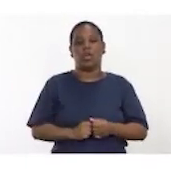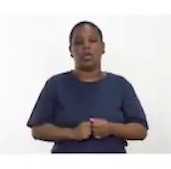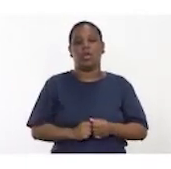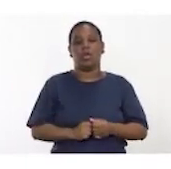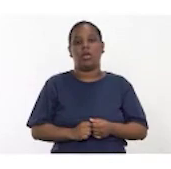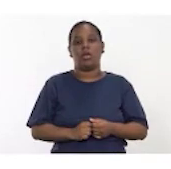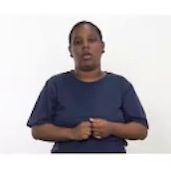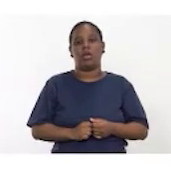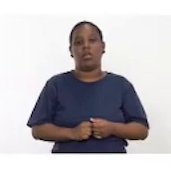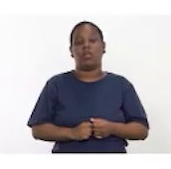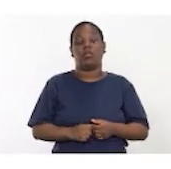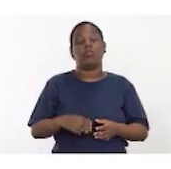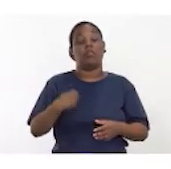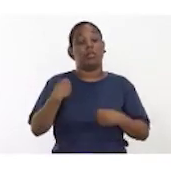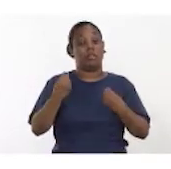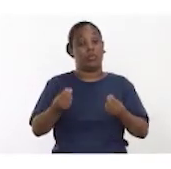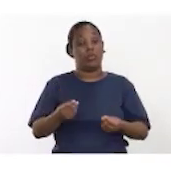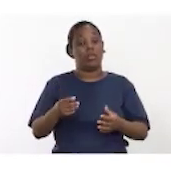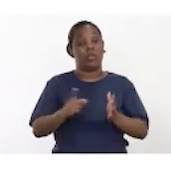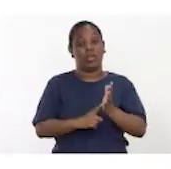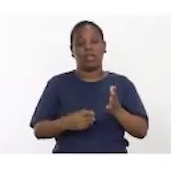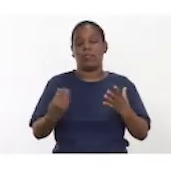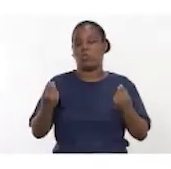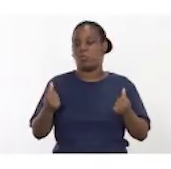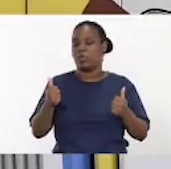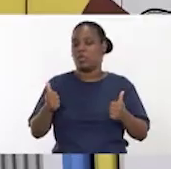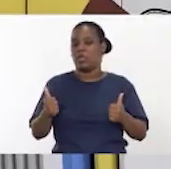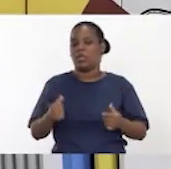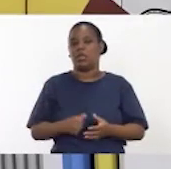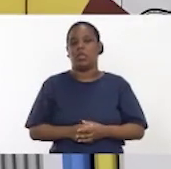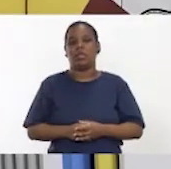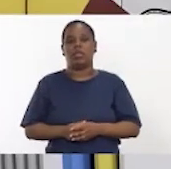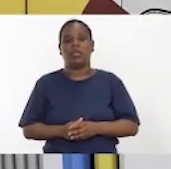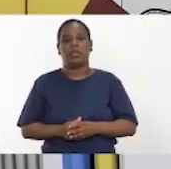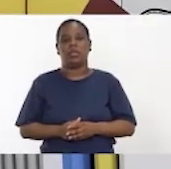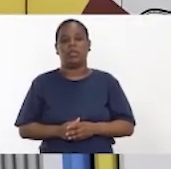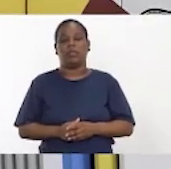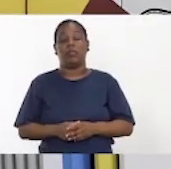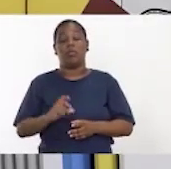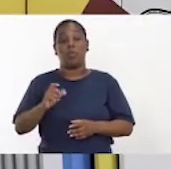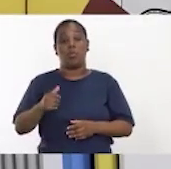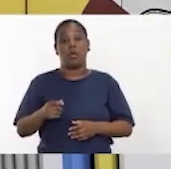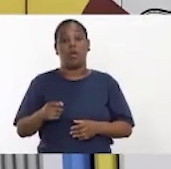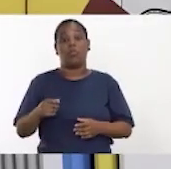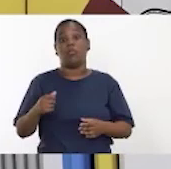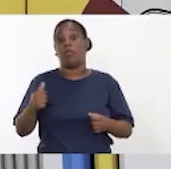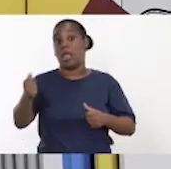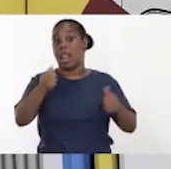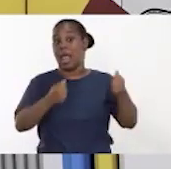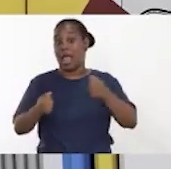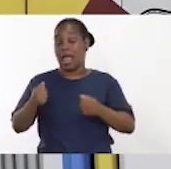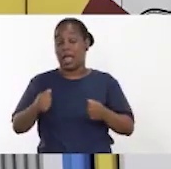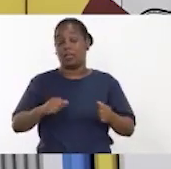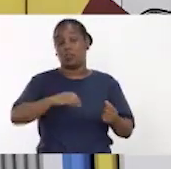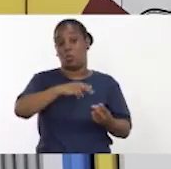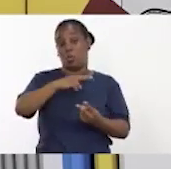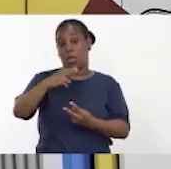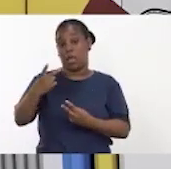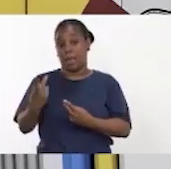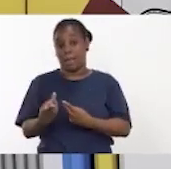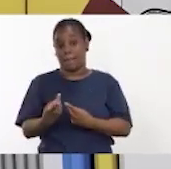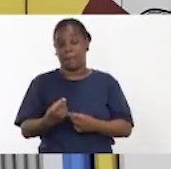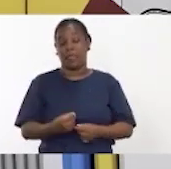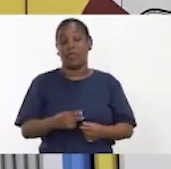y corresponde una energía muy bien definida? Cuando el átomo pasa de un estado estacionario